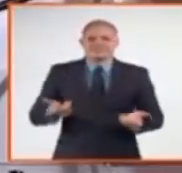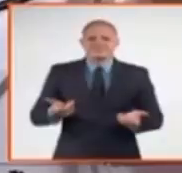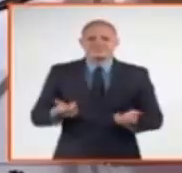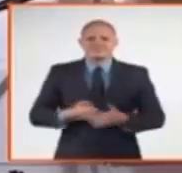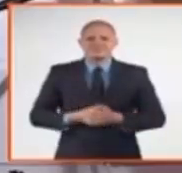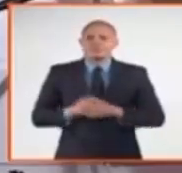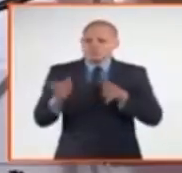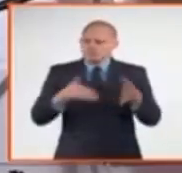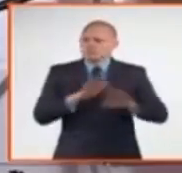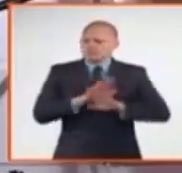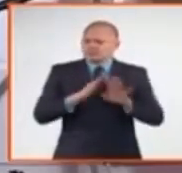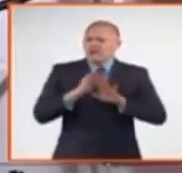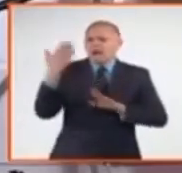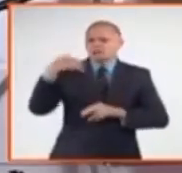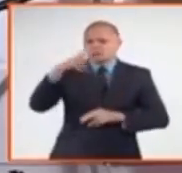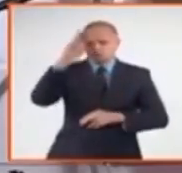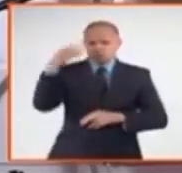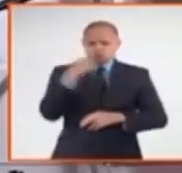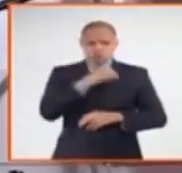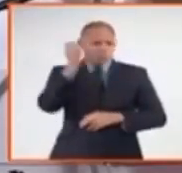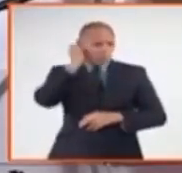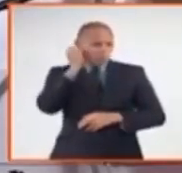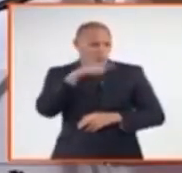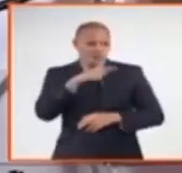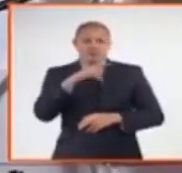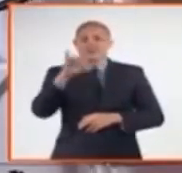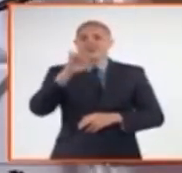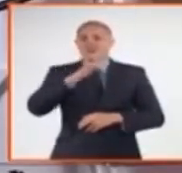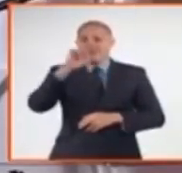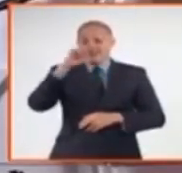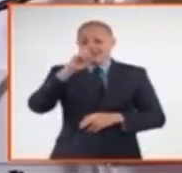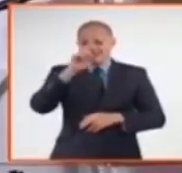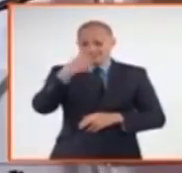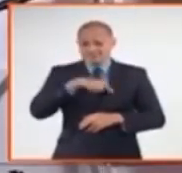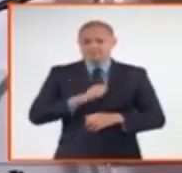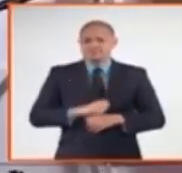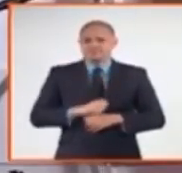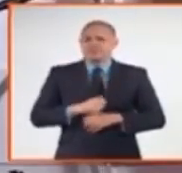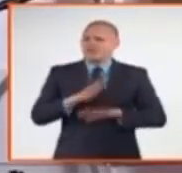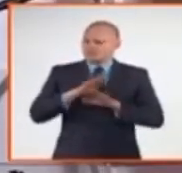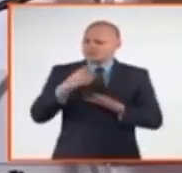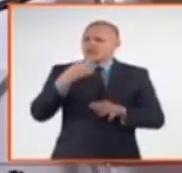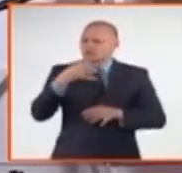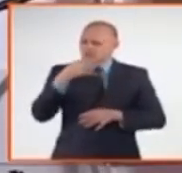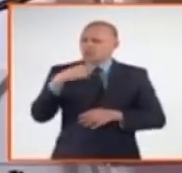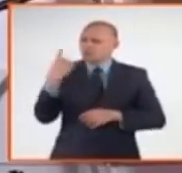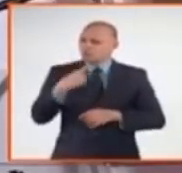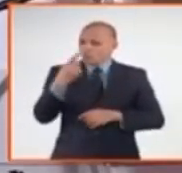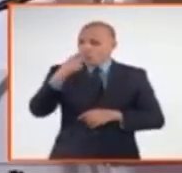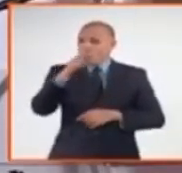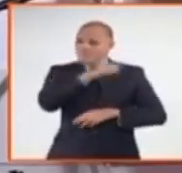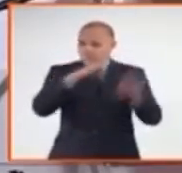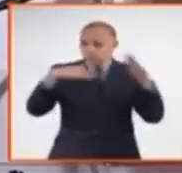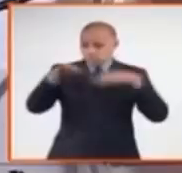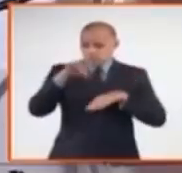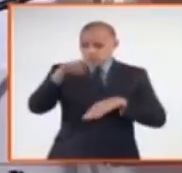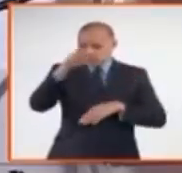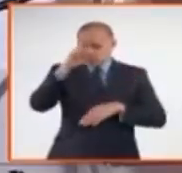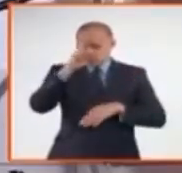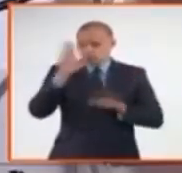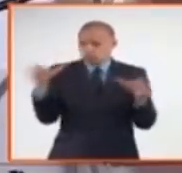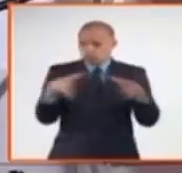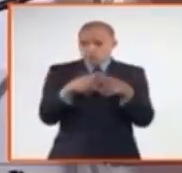iliana explicó recientemente aquí está mejor que sea gran grupo de trabajo ente ministerio de salud pública nosotros participamos y hay un